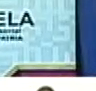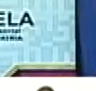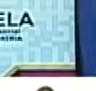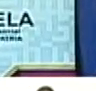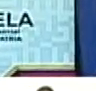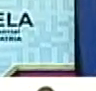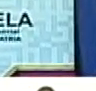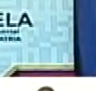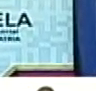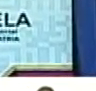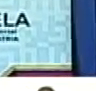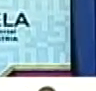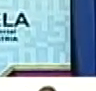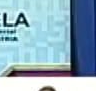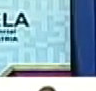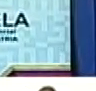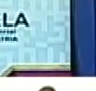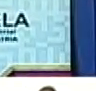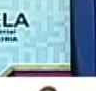regalo.